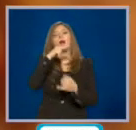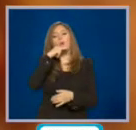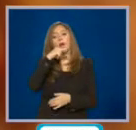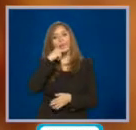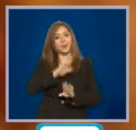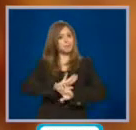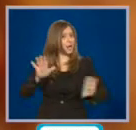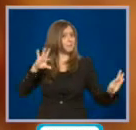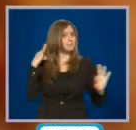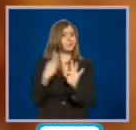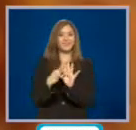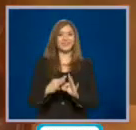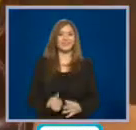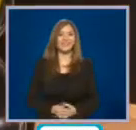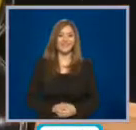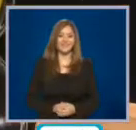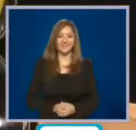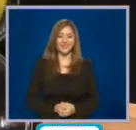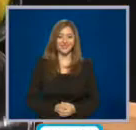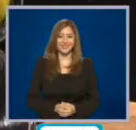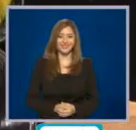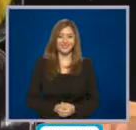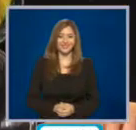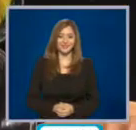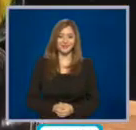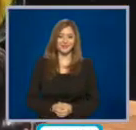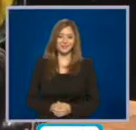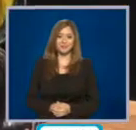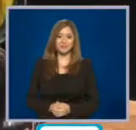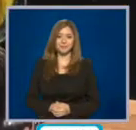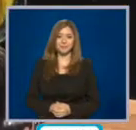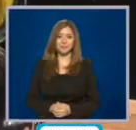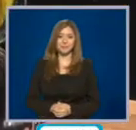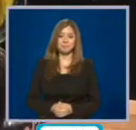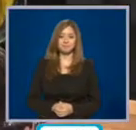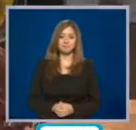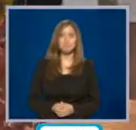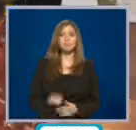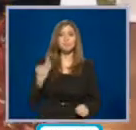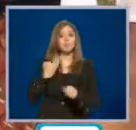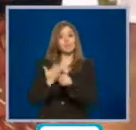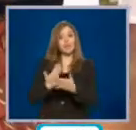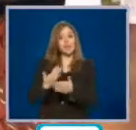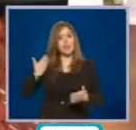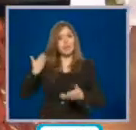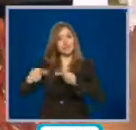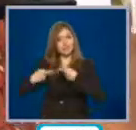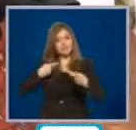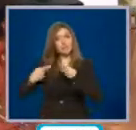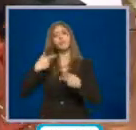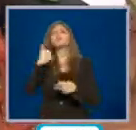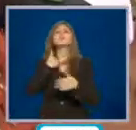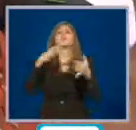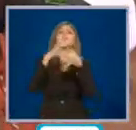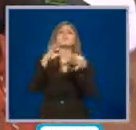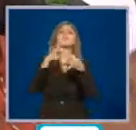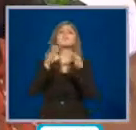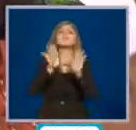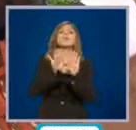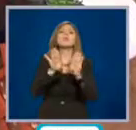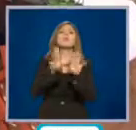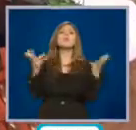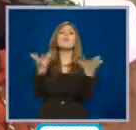rico! Eso es todo. Ok, chicos. Bueno, pues vamos ganándole tiempo al tiempo. Sí. Les voy explicando primero cómo vamos a